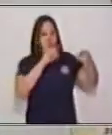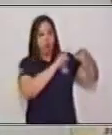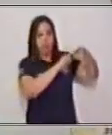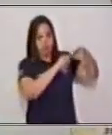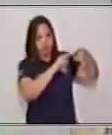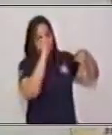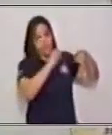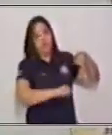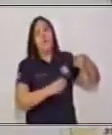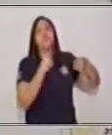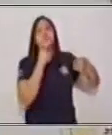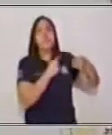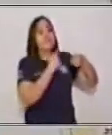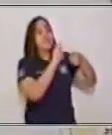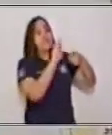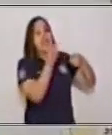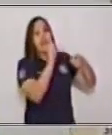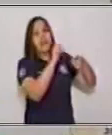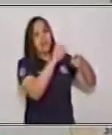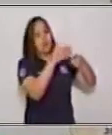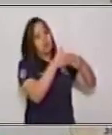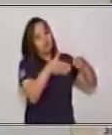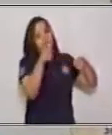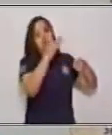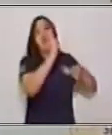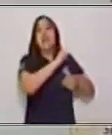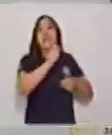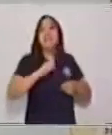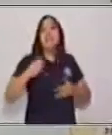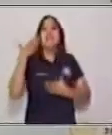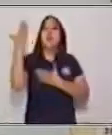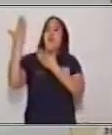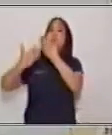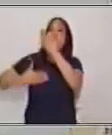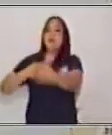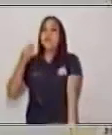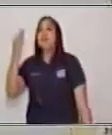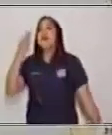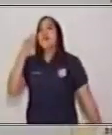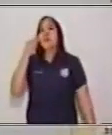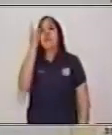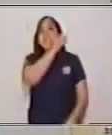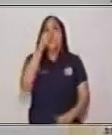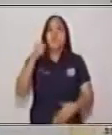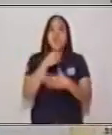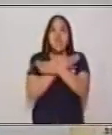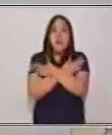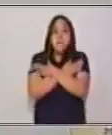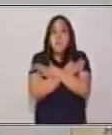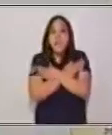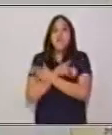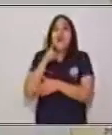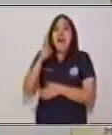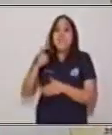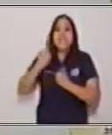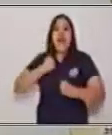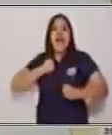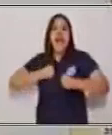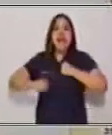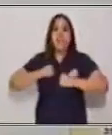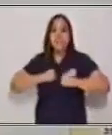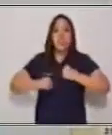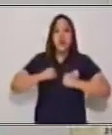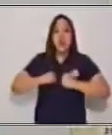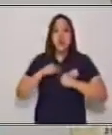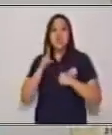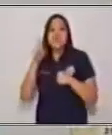Escriben poemas a las madres en el mes de mayo, va a ser un predicado. Va a ser la acción que están